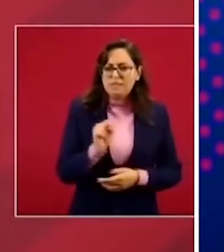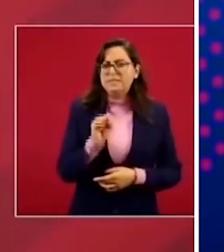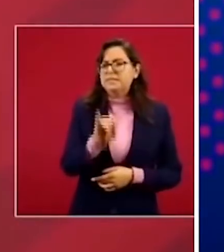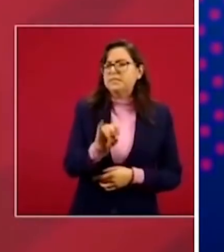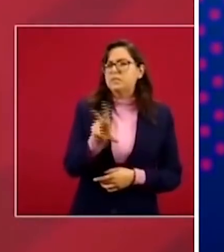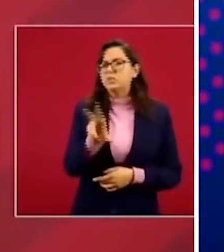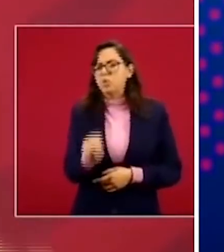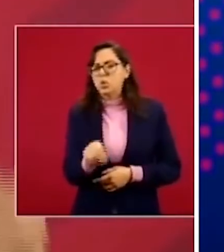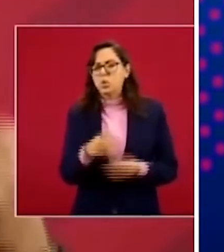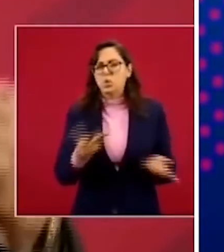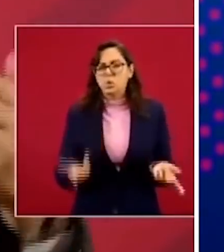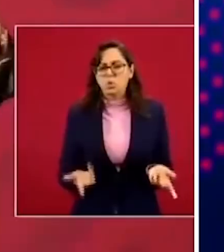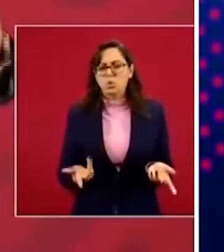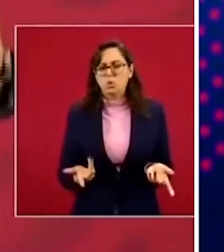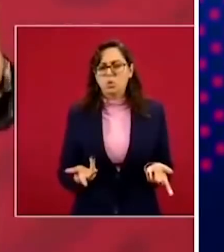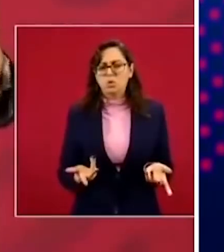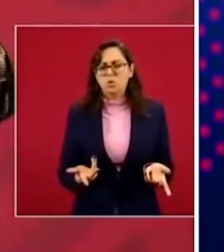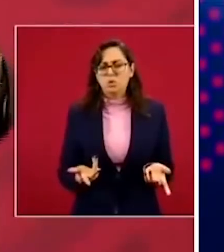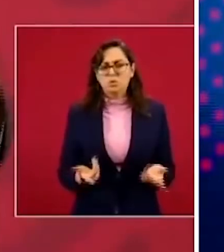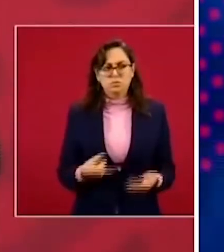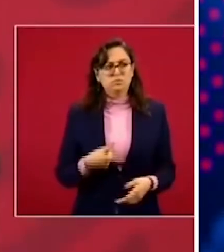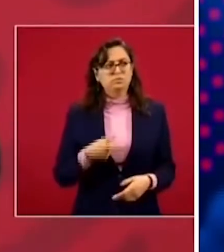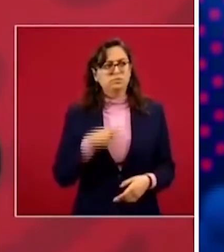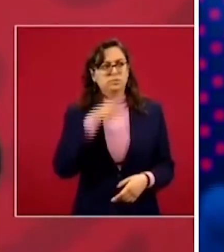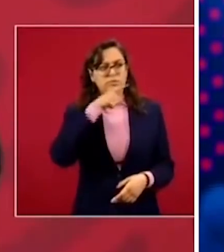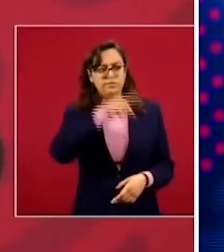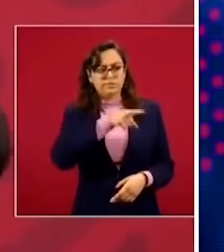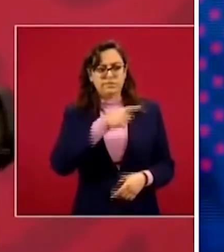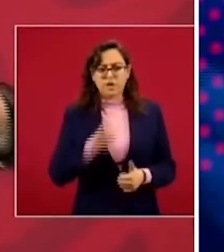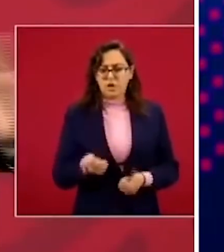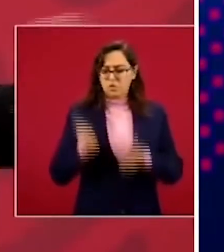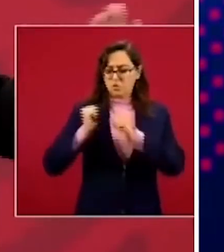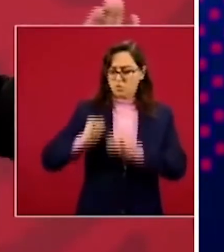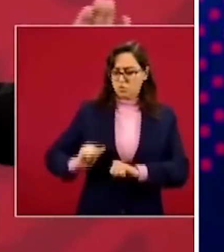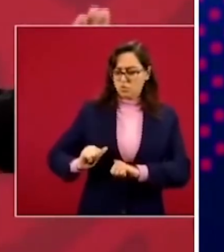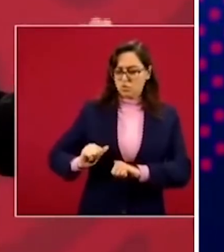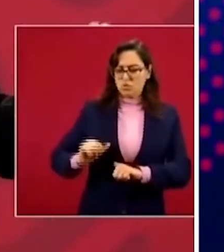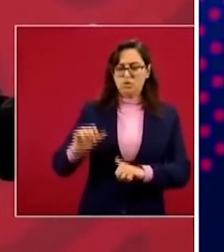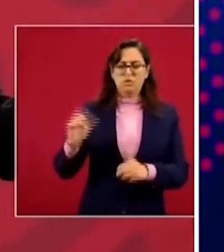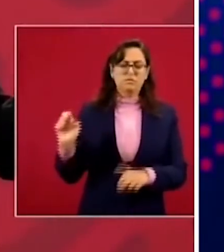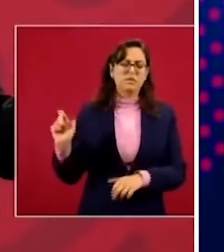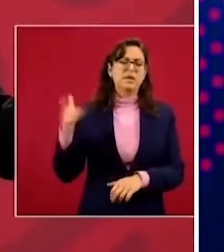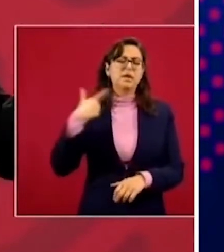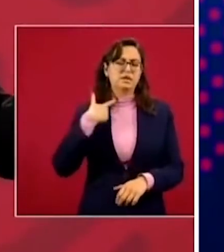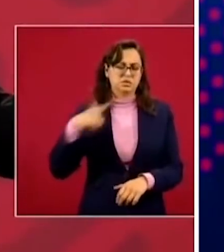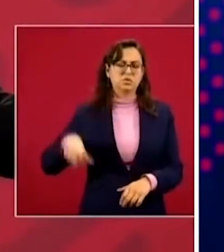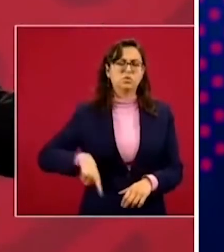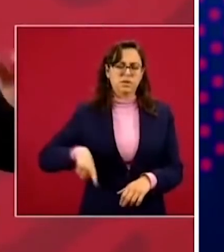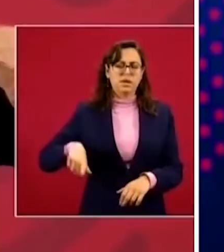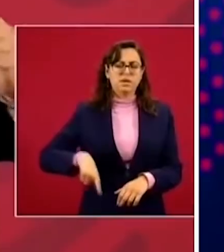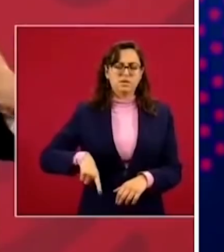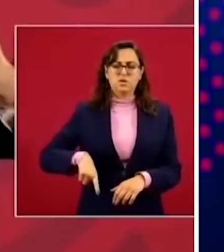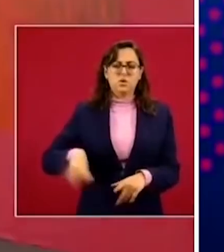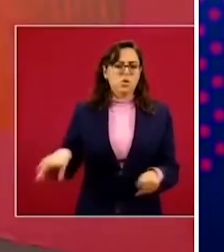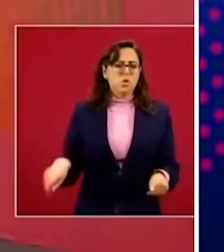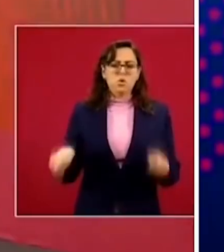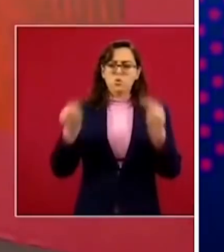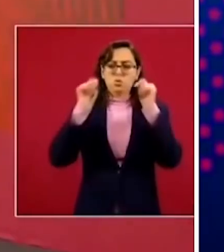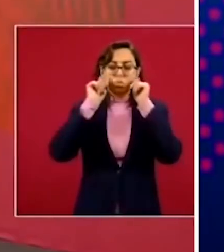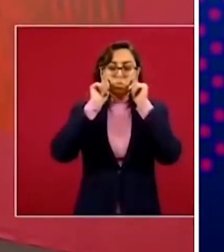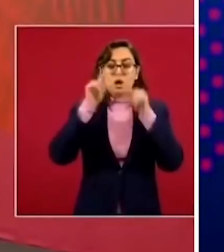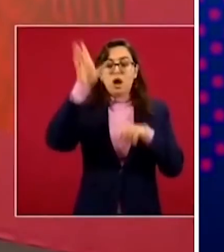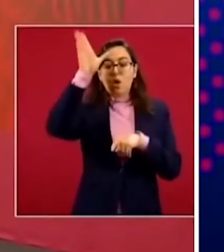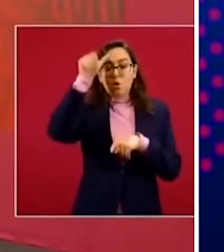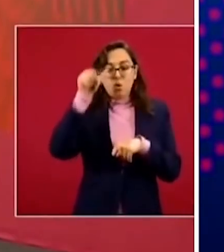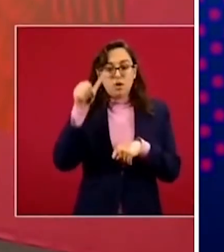jurisdicción mexicana. Si tú tienes elementos contra un alto funcionario, aunque haya sido de otra administración, pues los acuerdos vigentes dicen